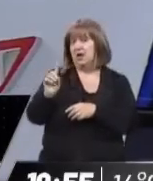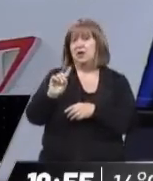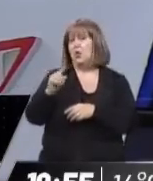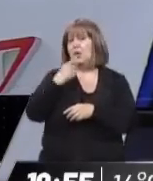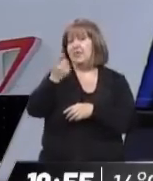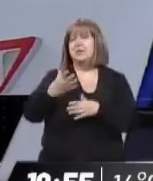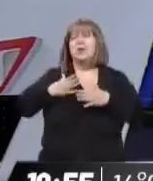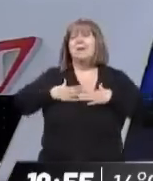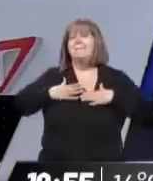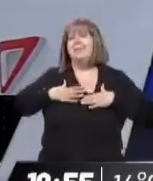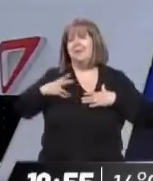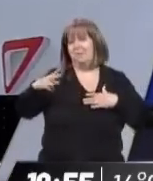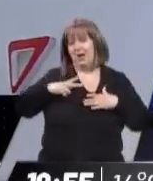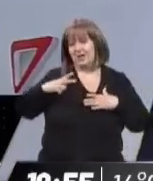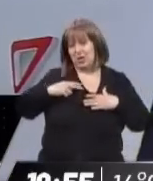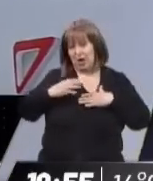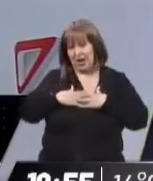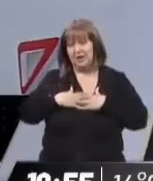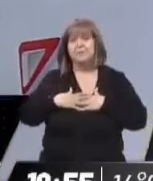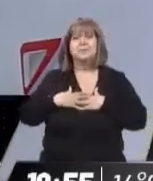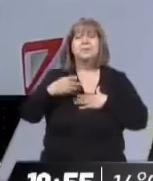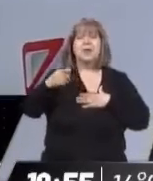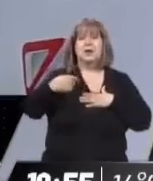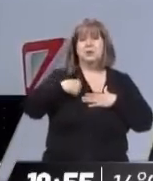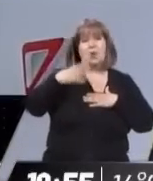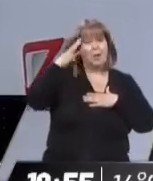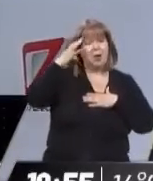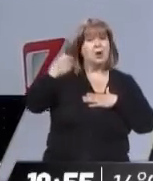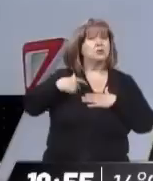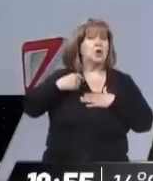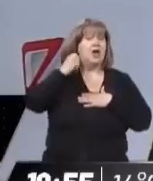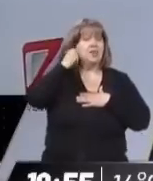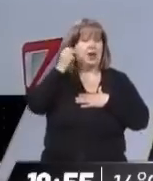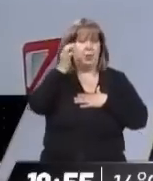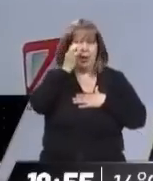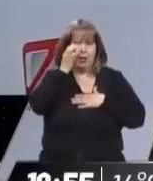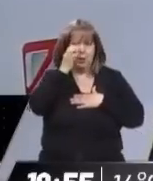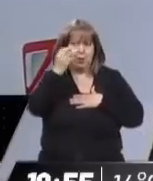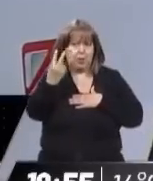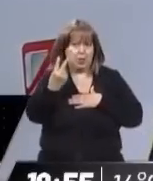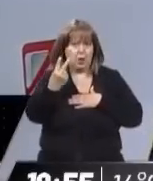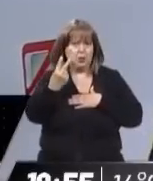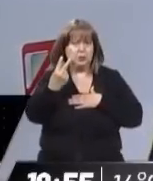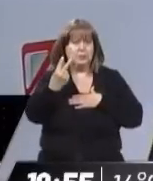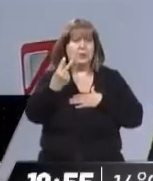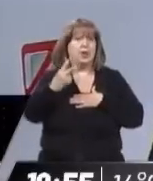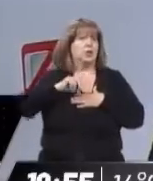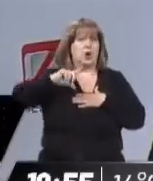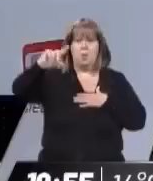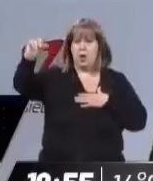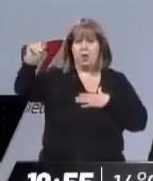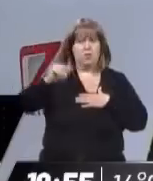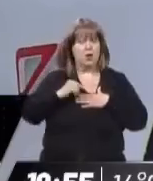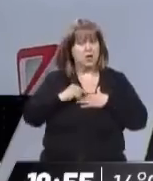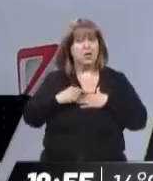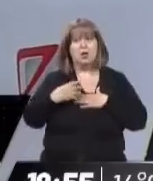pero eran 150 kilómetros, que en esa época era mucho más. Sí, y es una decisión, ¿viste? Vos tenés tu vida y te vas a hacer otra vida distinta. Es un desarraigo. Y esa canción siempre